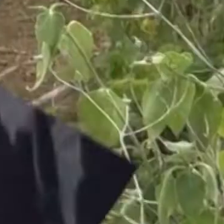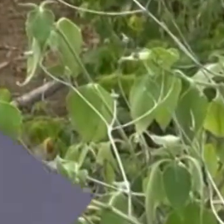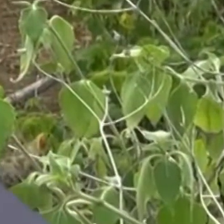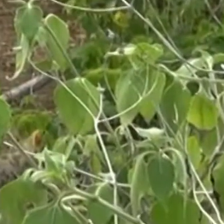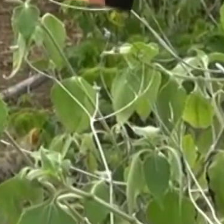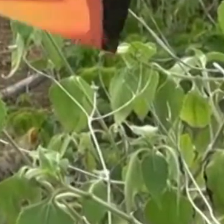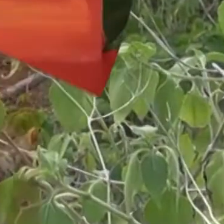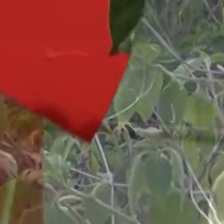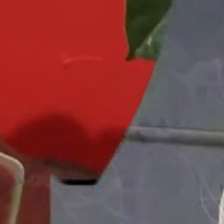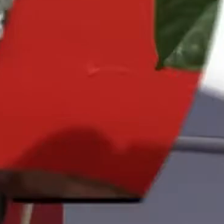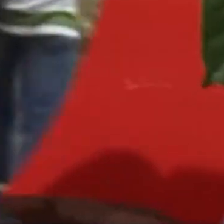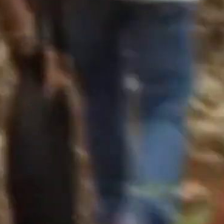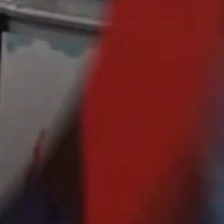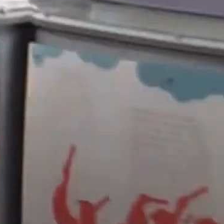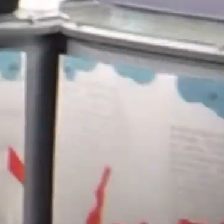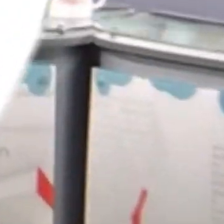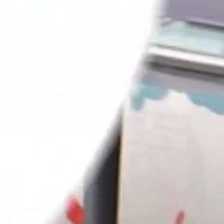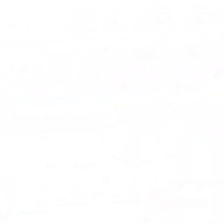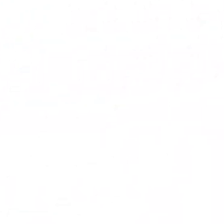inclusivo.